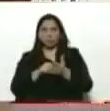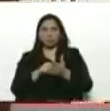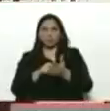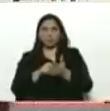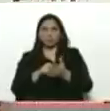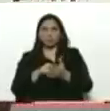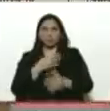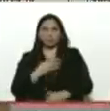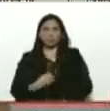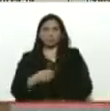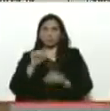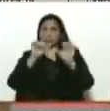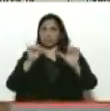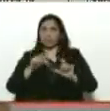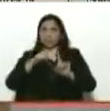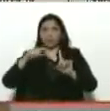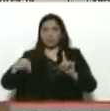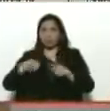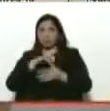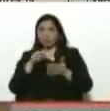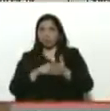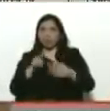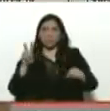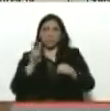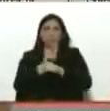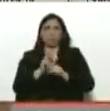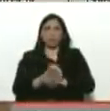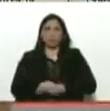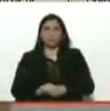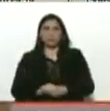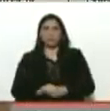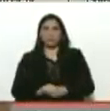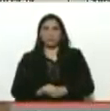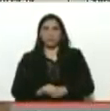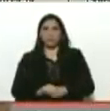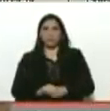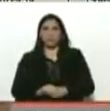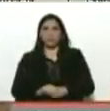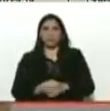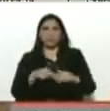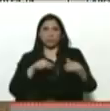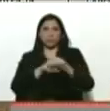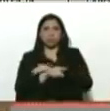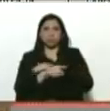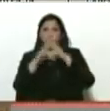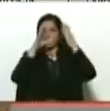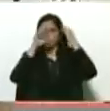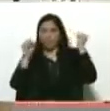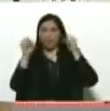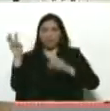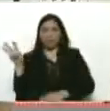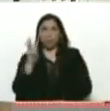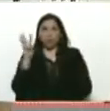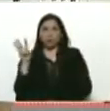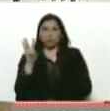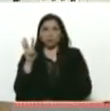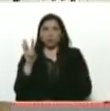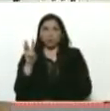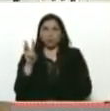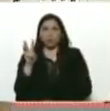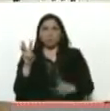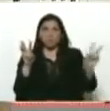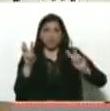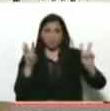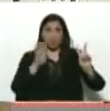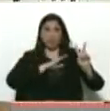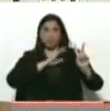lanzaron todo el sistema eléctrico nacional, violación del recinto de la Embajada de la República Bolivariana de Venezuela en Washington, a pesar